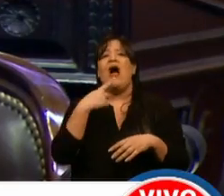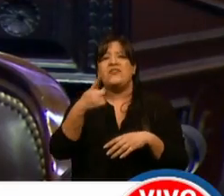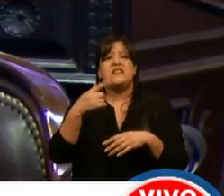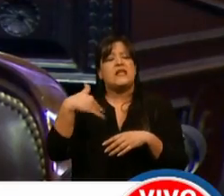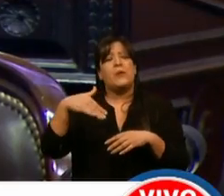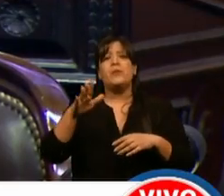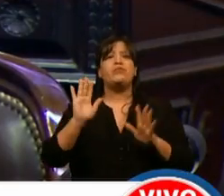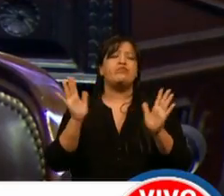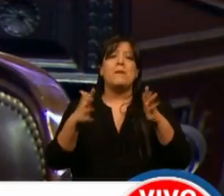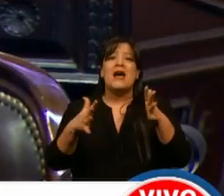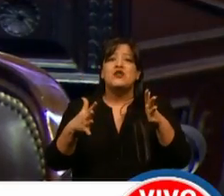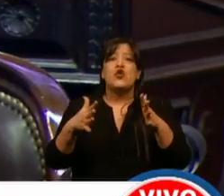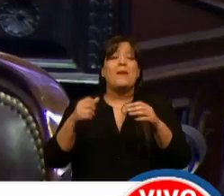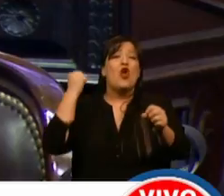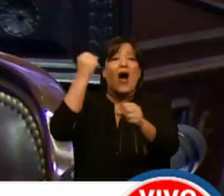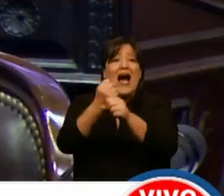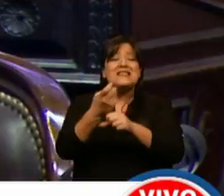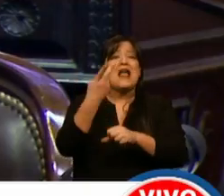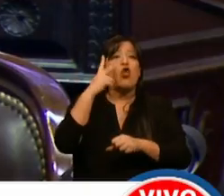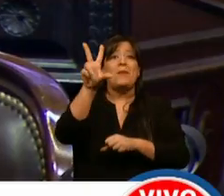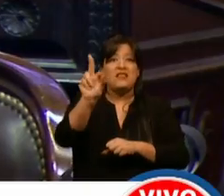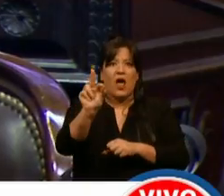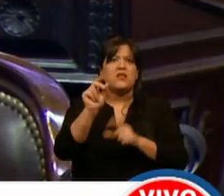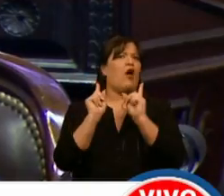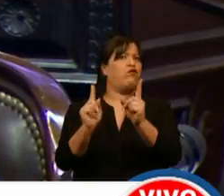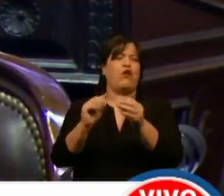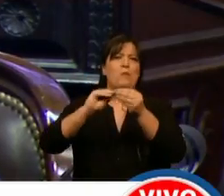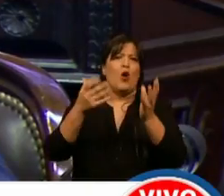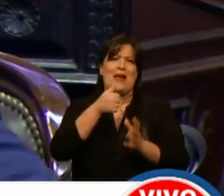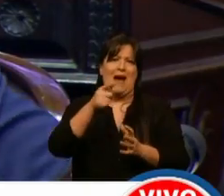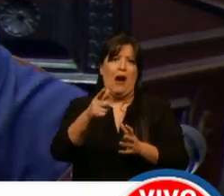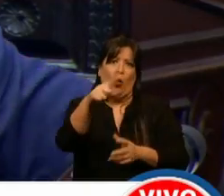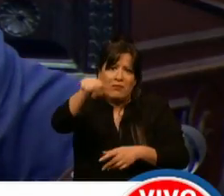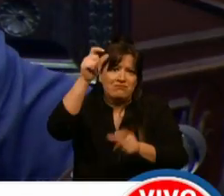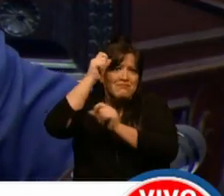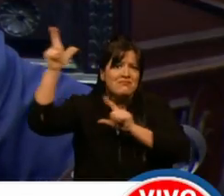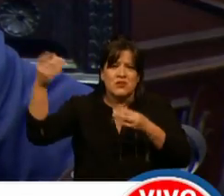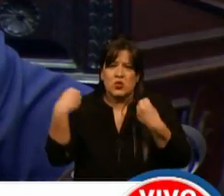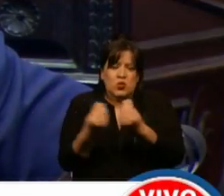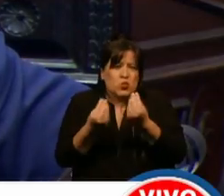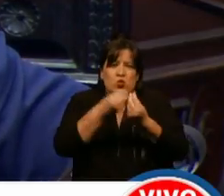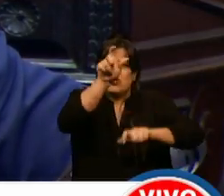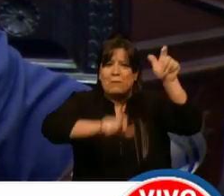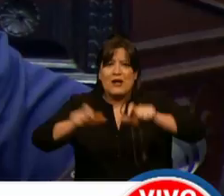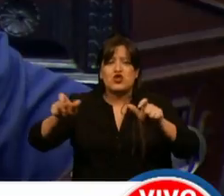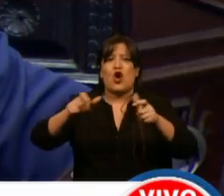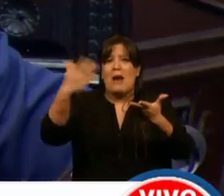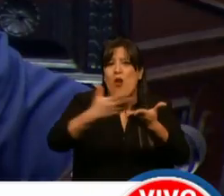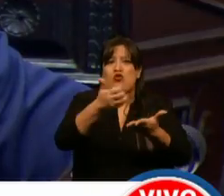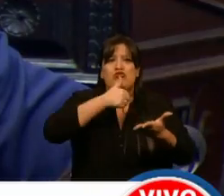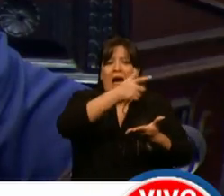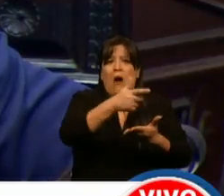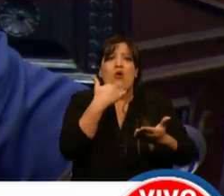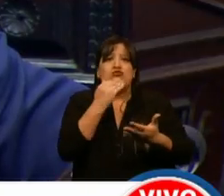a tener aproximado aproximadamente hasta el año 2030 imagínense el enorme estoy indefensión de muchos productores que no saben